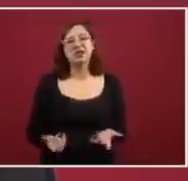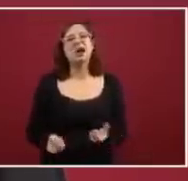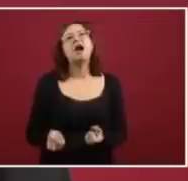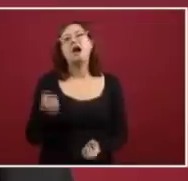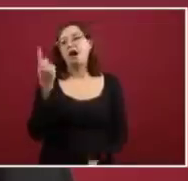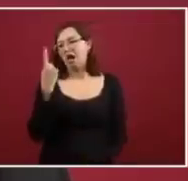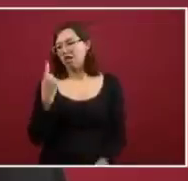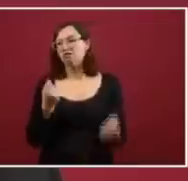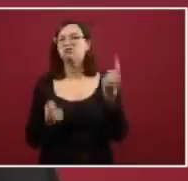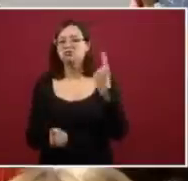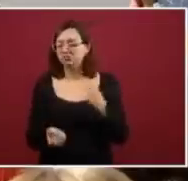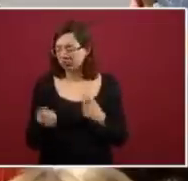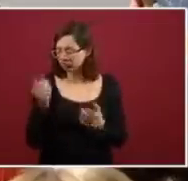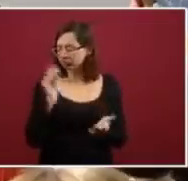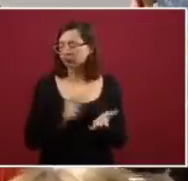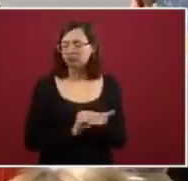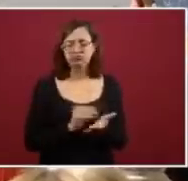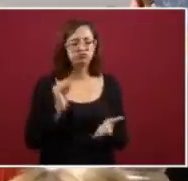antidemocráticas,